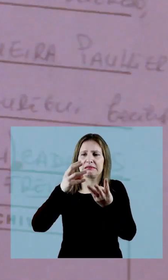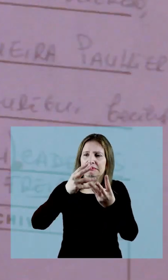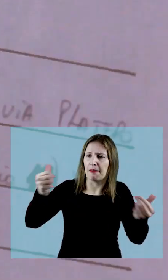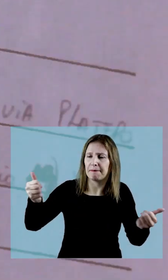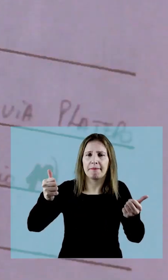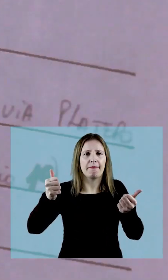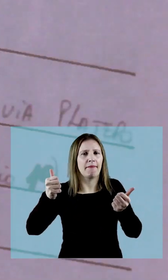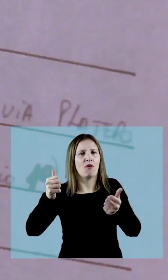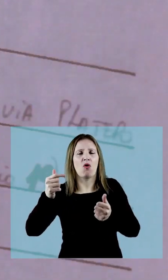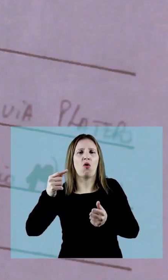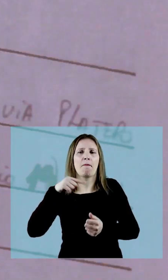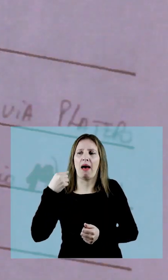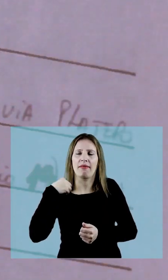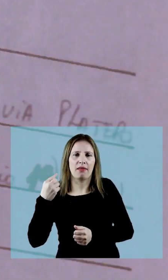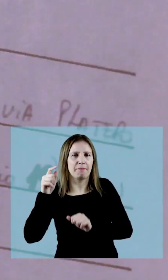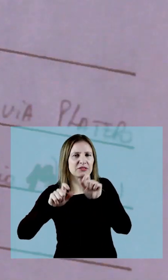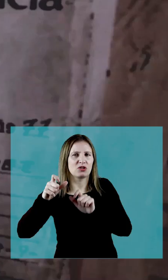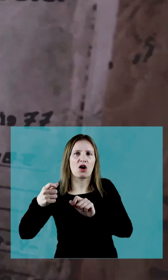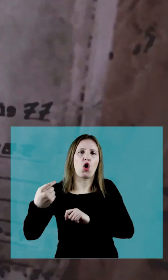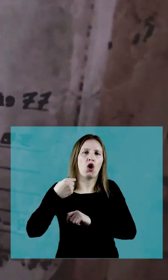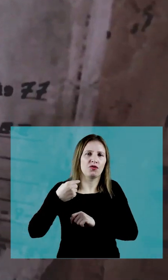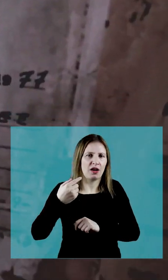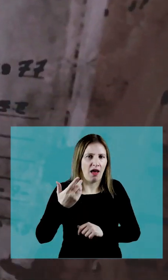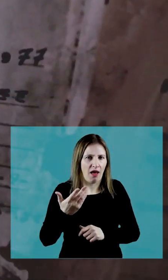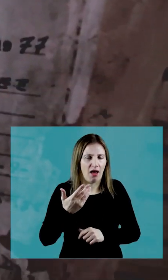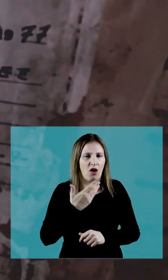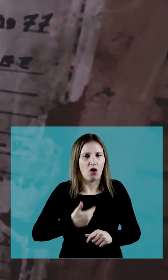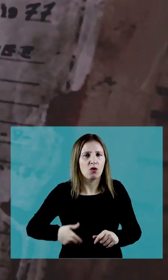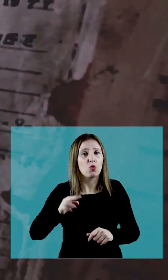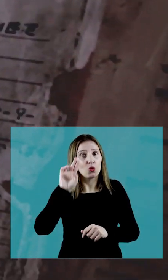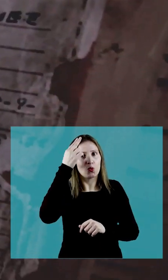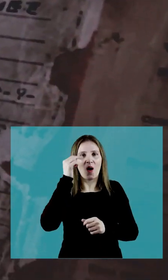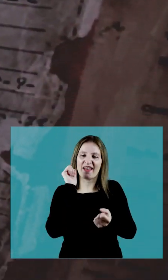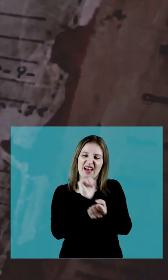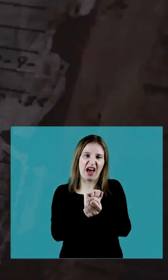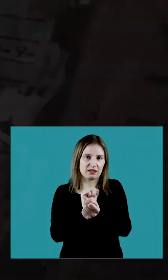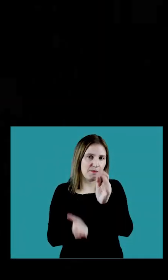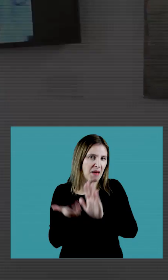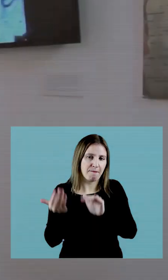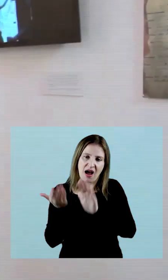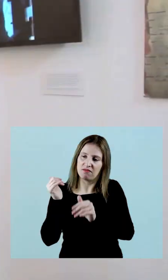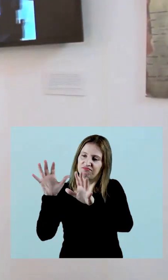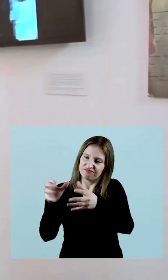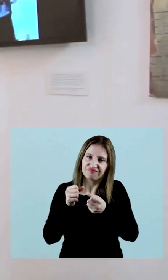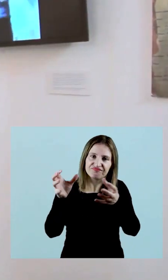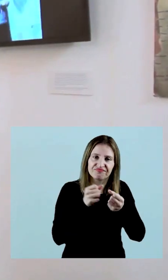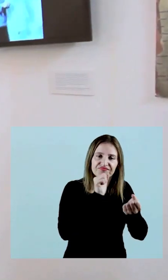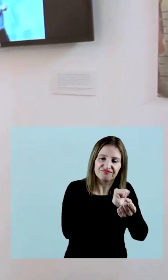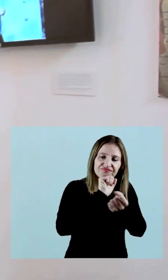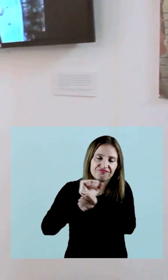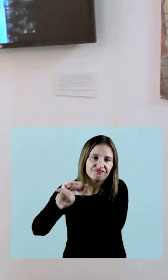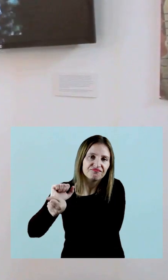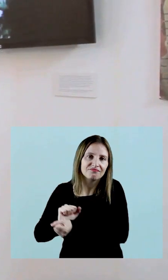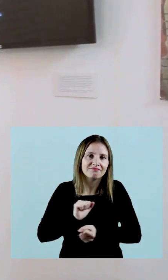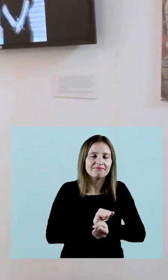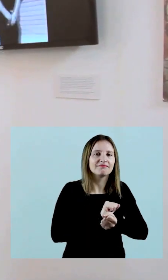asesinato de los opositores, en Uruguay la forma dominante fue la cárcel. Y por eso la justicia militar fue una herramienta